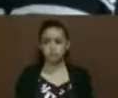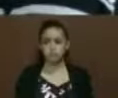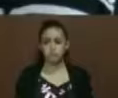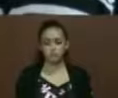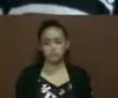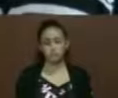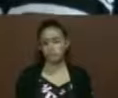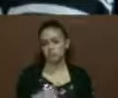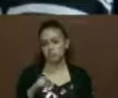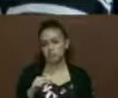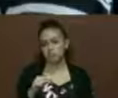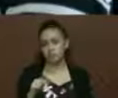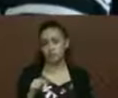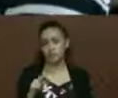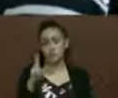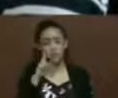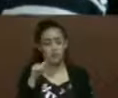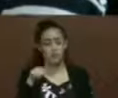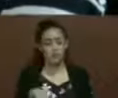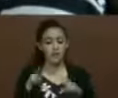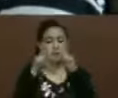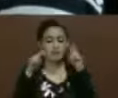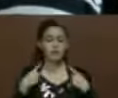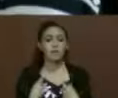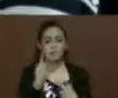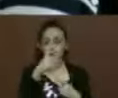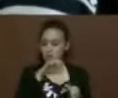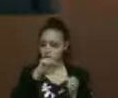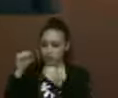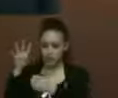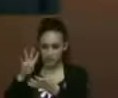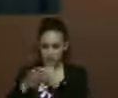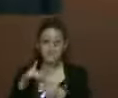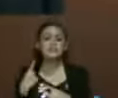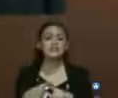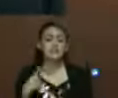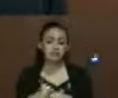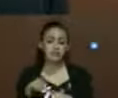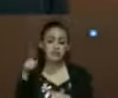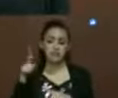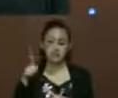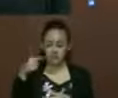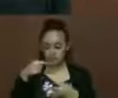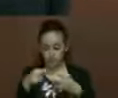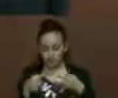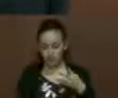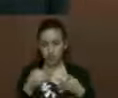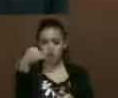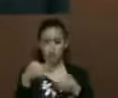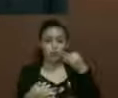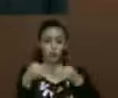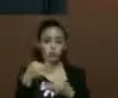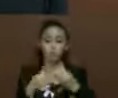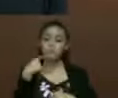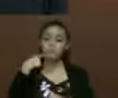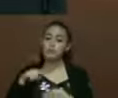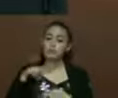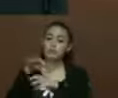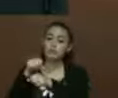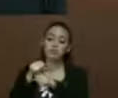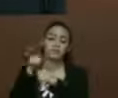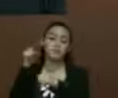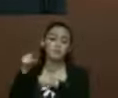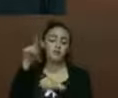Pues no, porque, el tema del detenido está pues debidamente fundado, por eso el juez liberó la orden de aprehensión. Es un tema